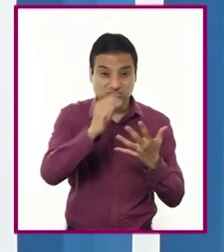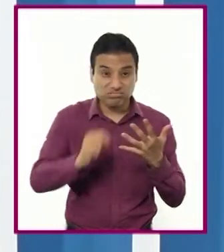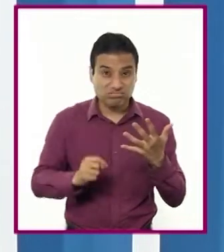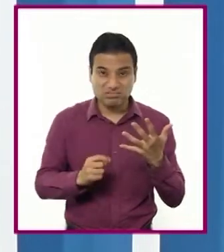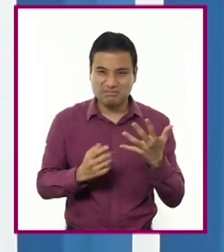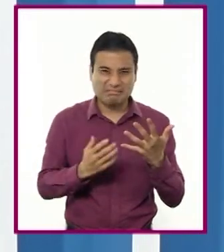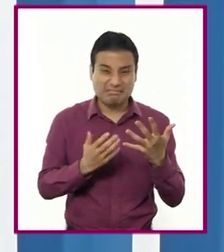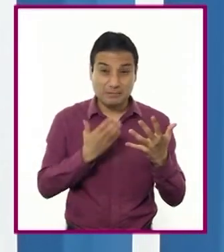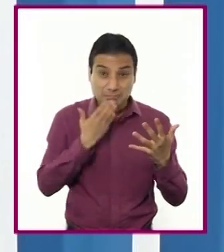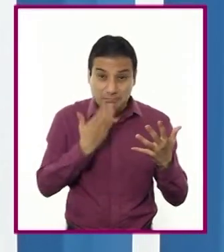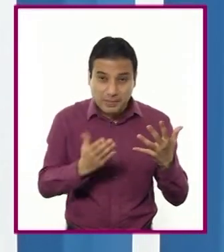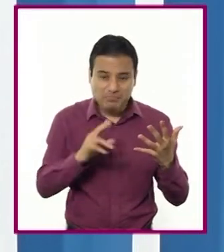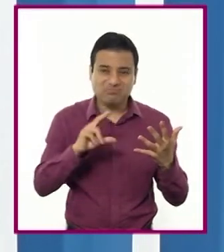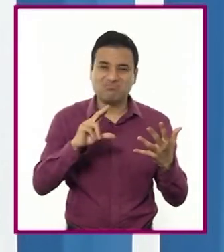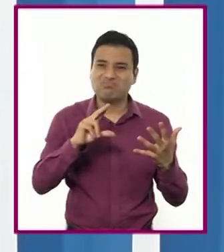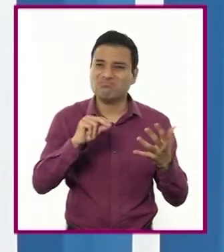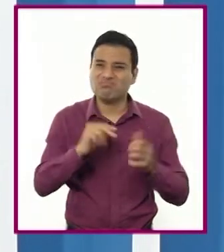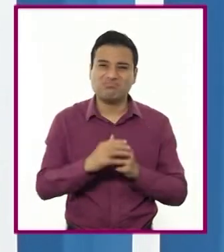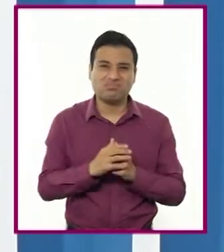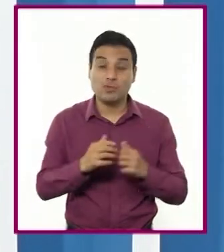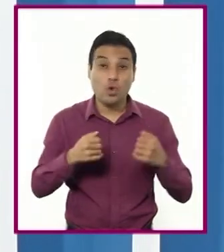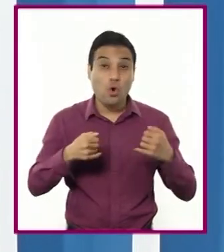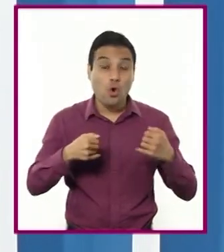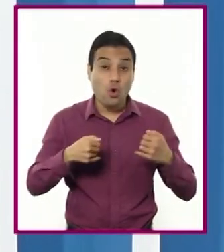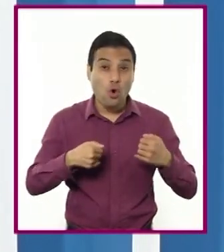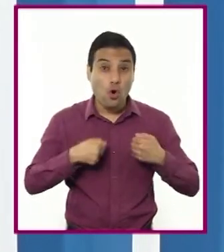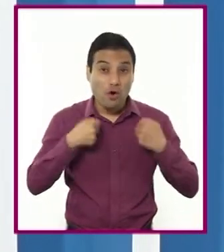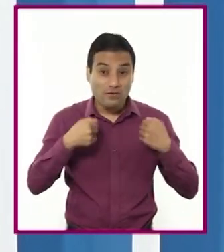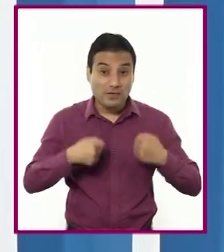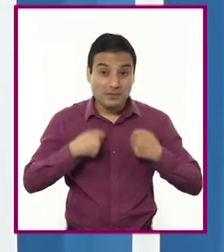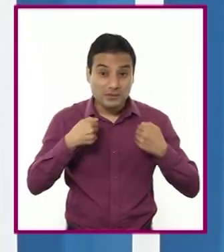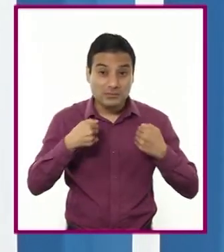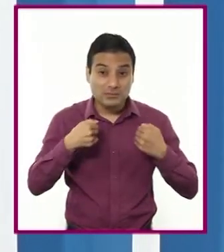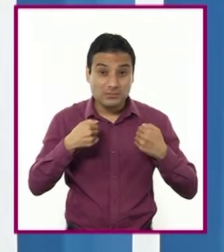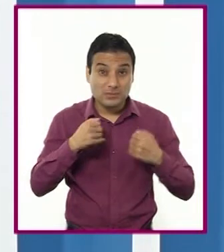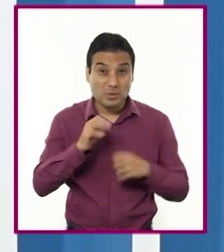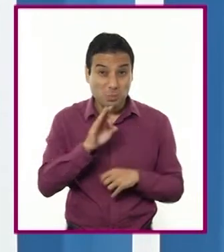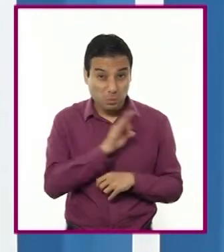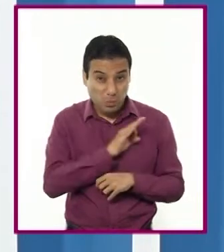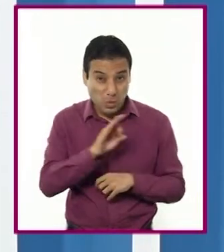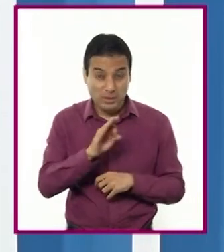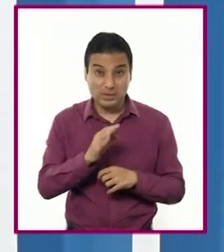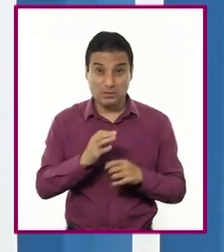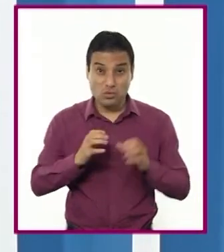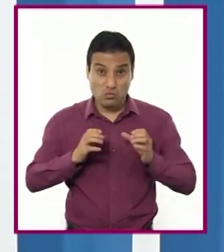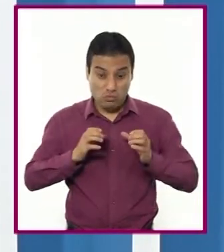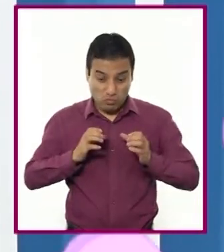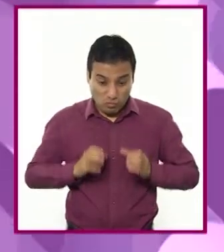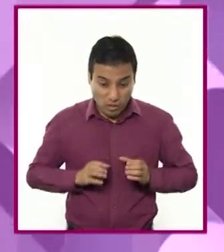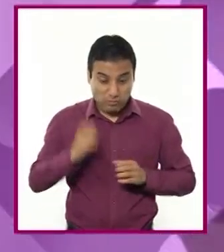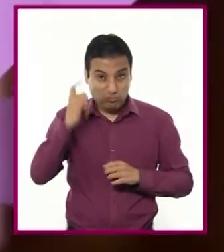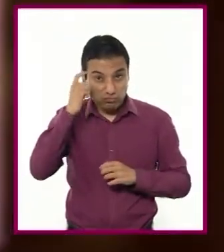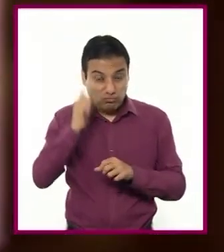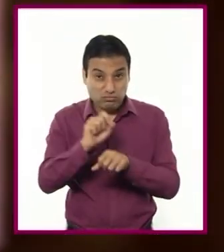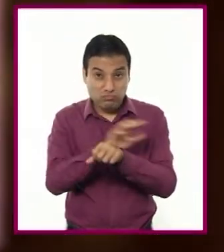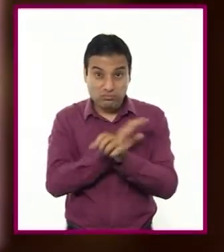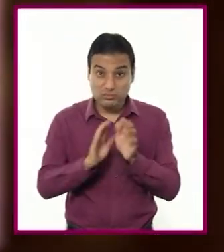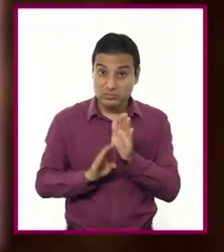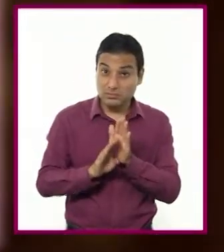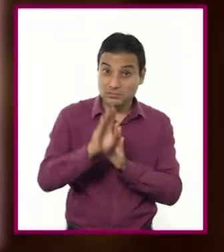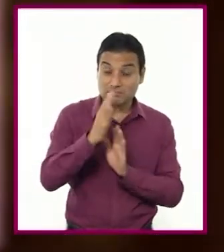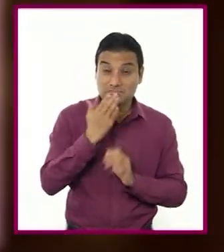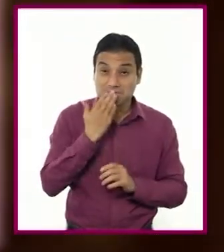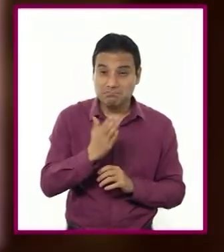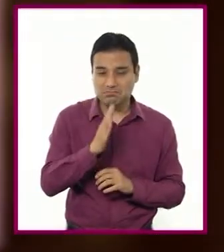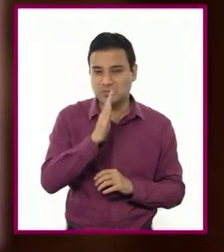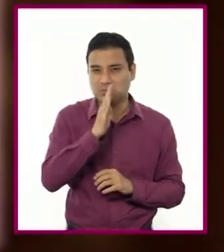óptimas para que los y las adolescentes logren desarrollos físicos, mentales y sociales sanos.